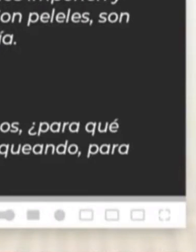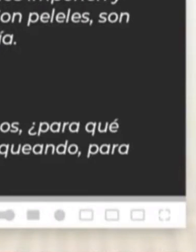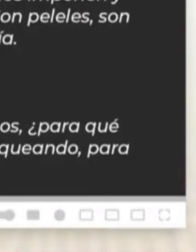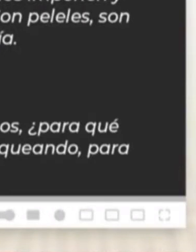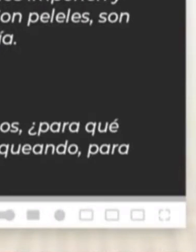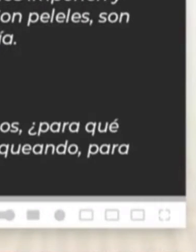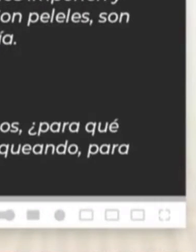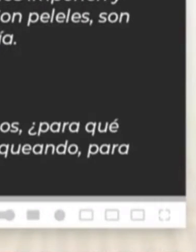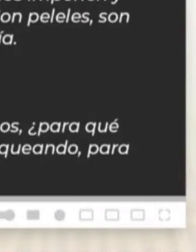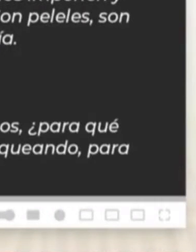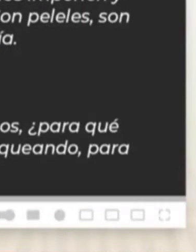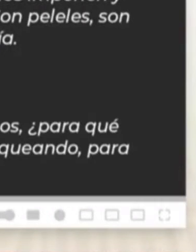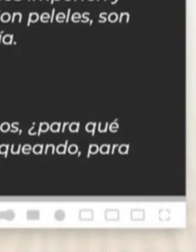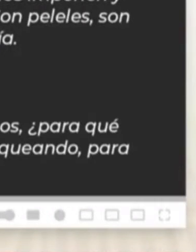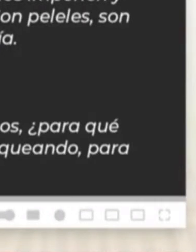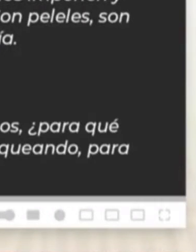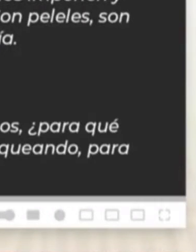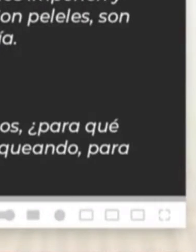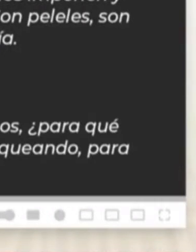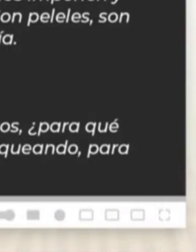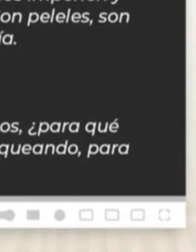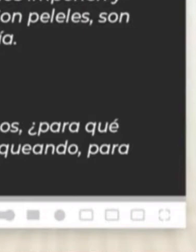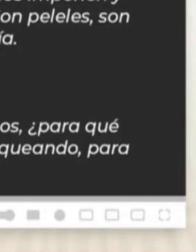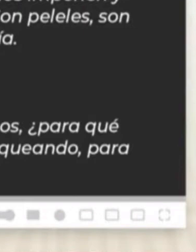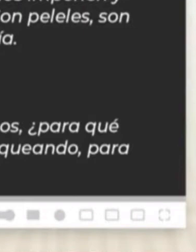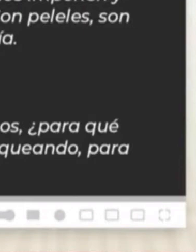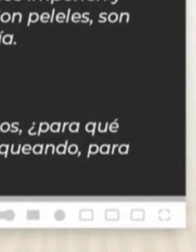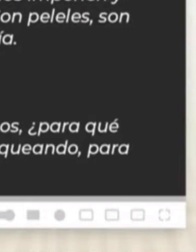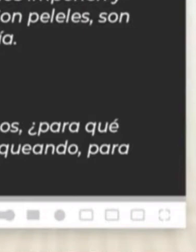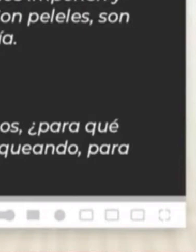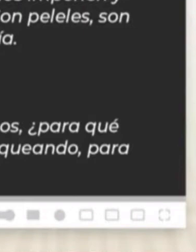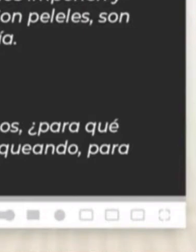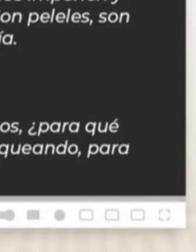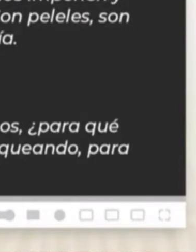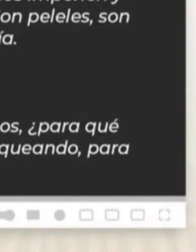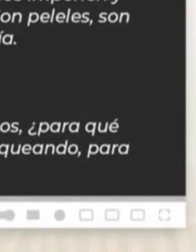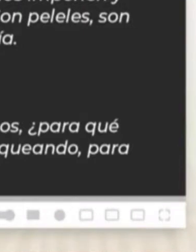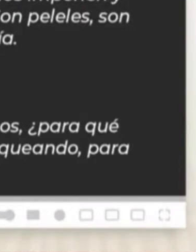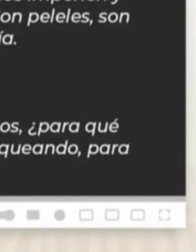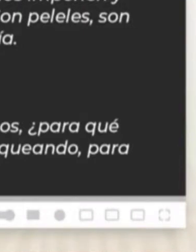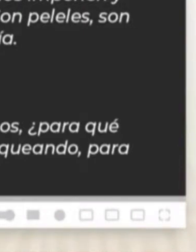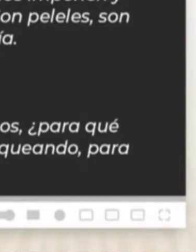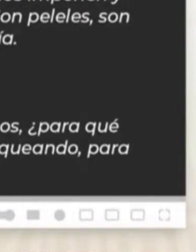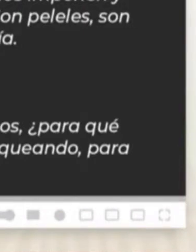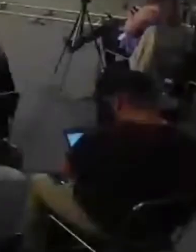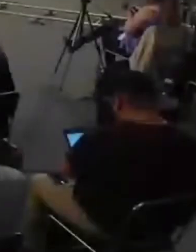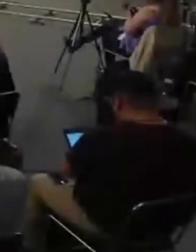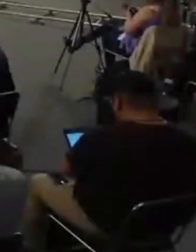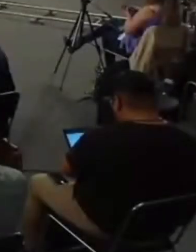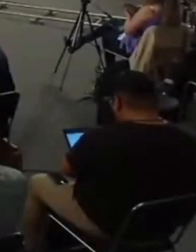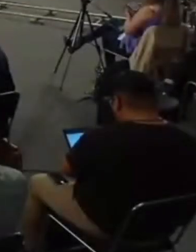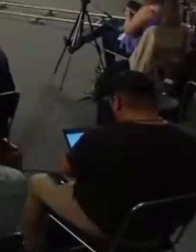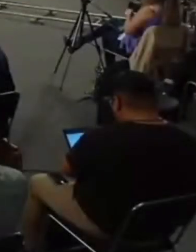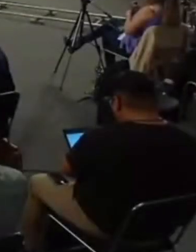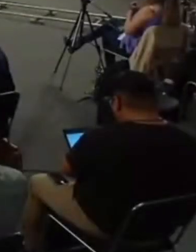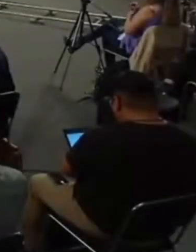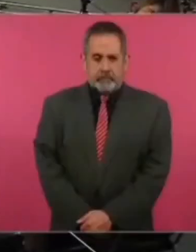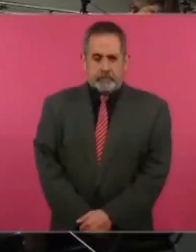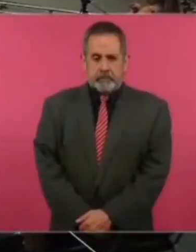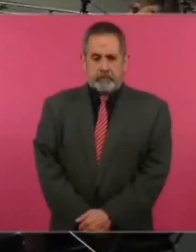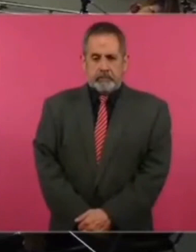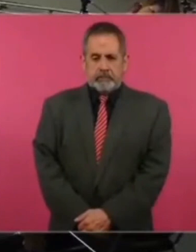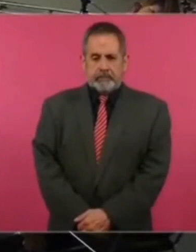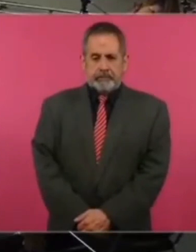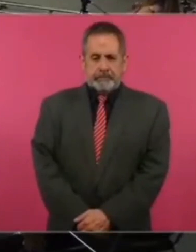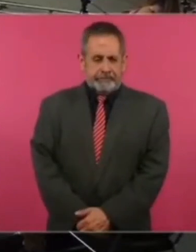Hernández. Entonces, entran así, los imponen, y estoy hablando incluso de